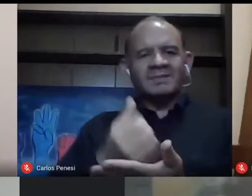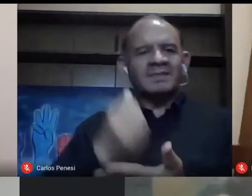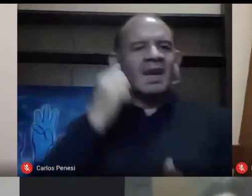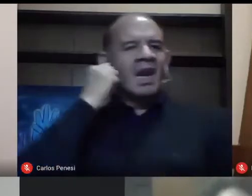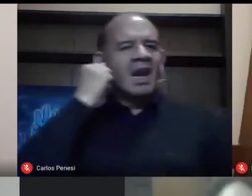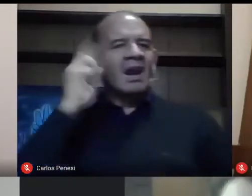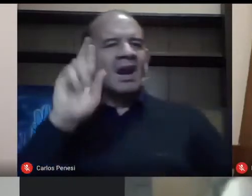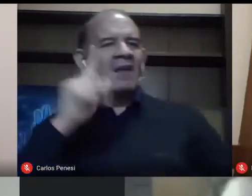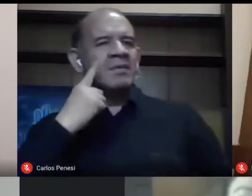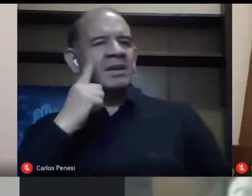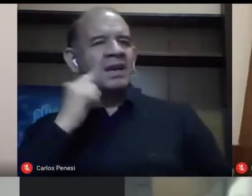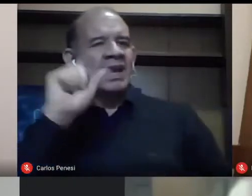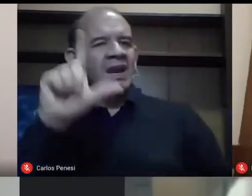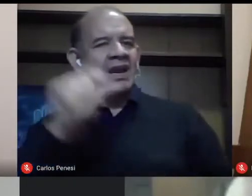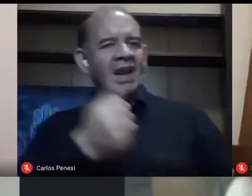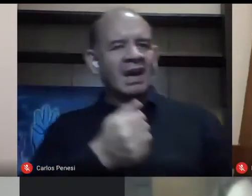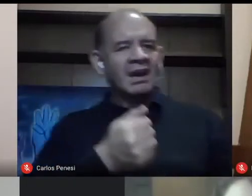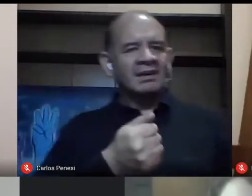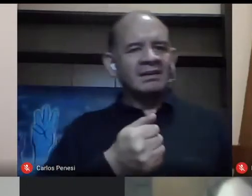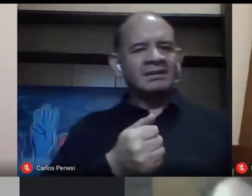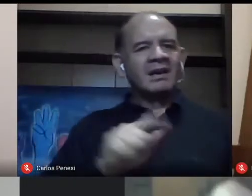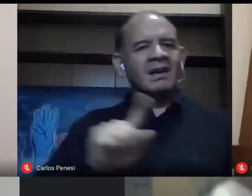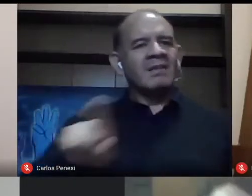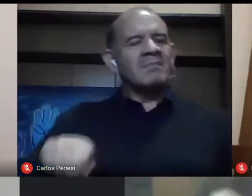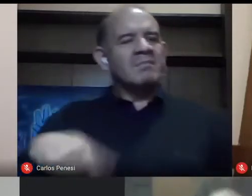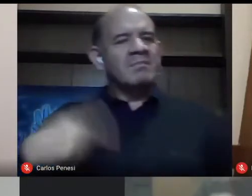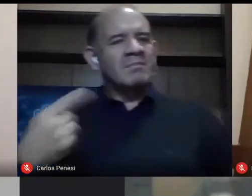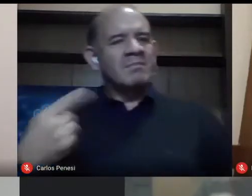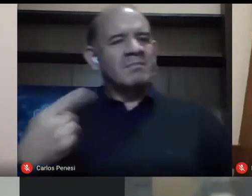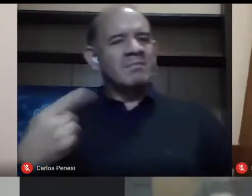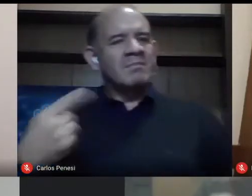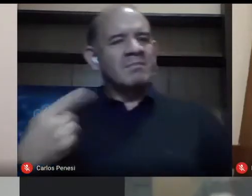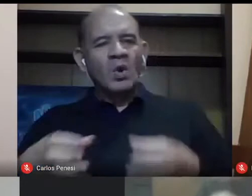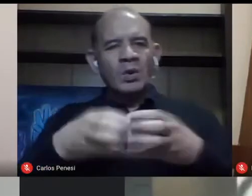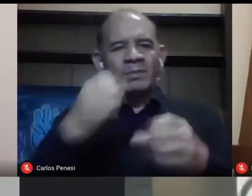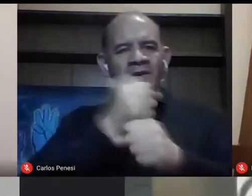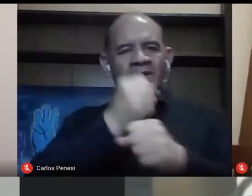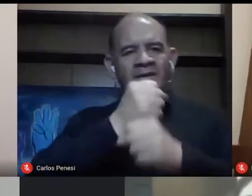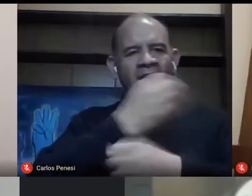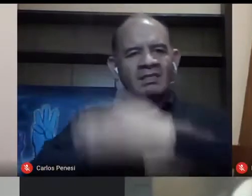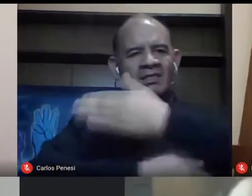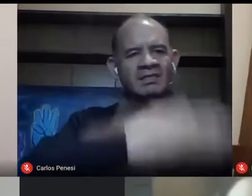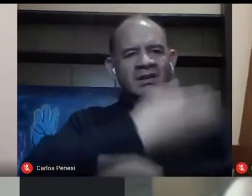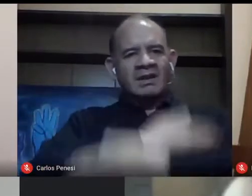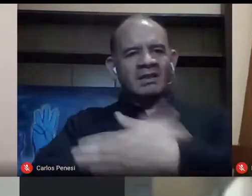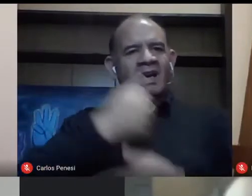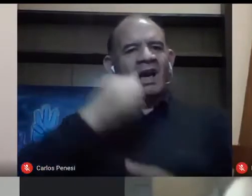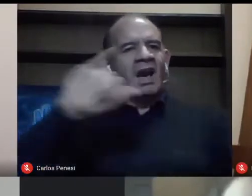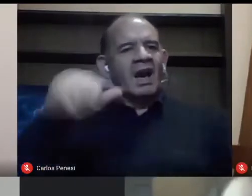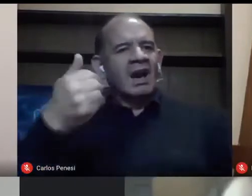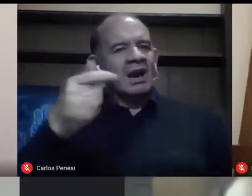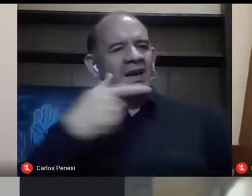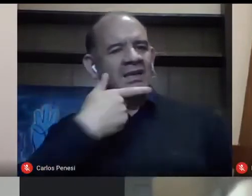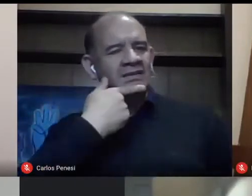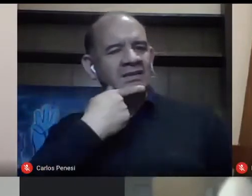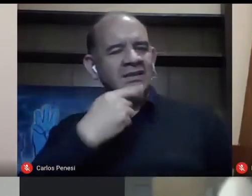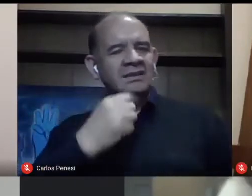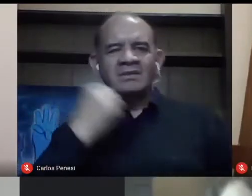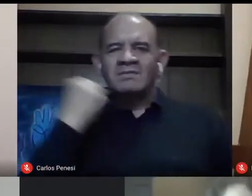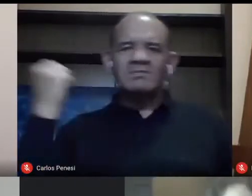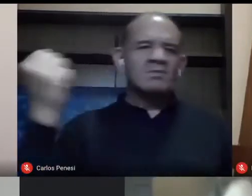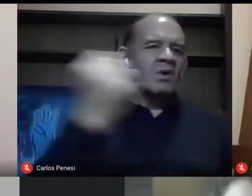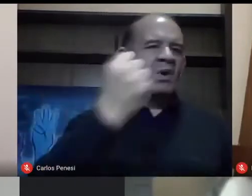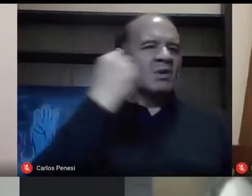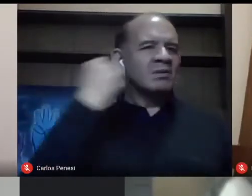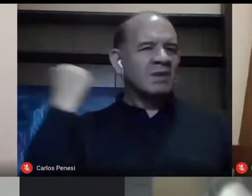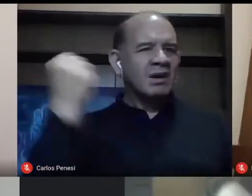Troiano, que además de ser también miembro del grupo de trabajo de discapacidad de la ABJA, es una gran